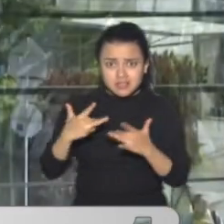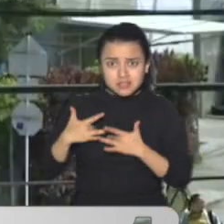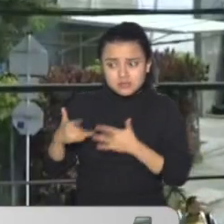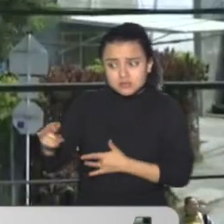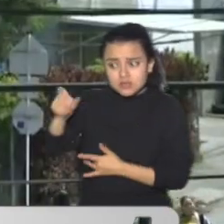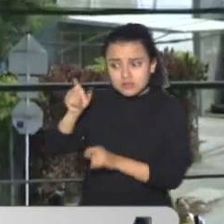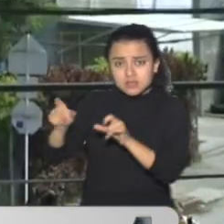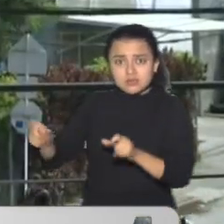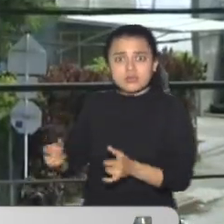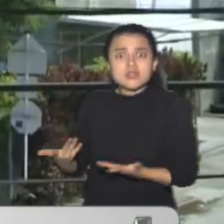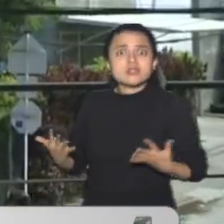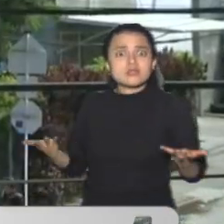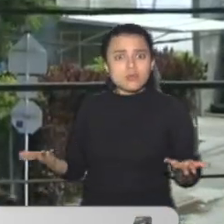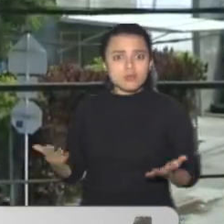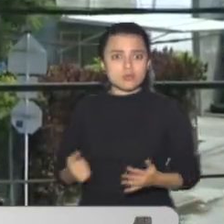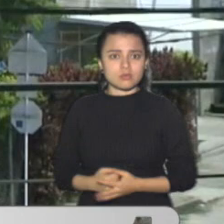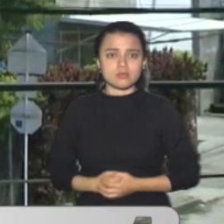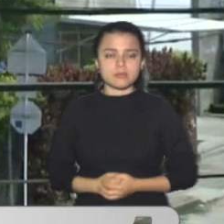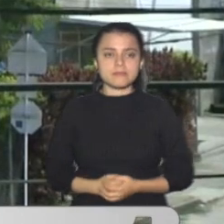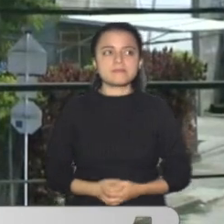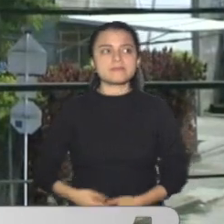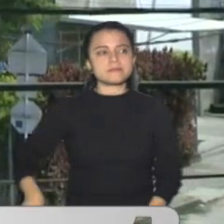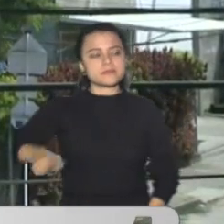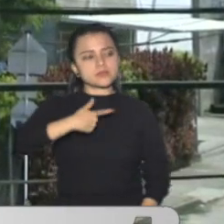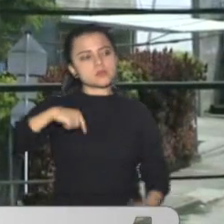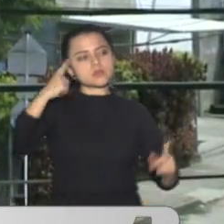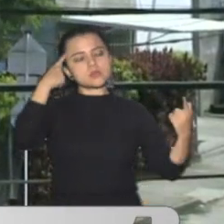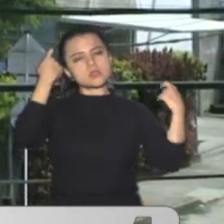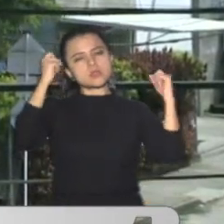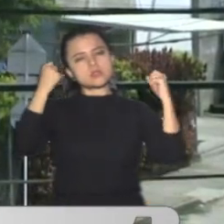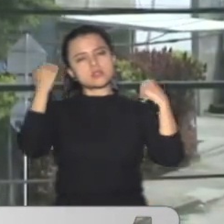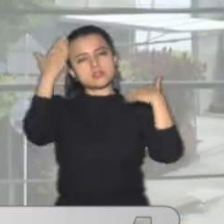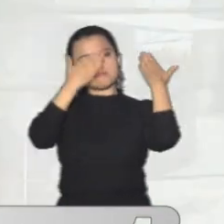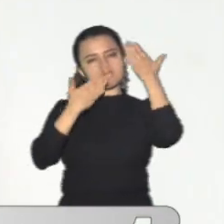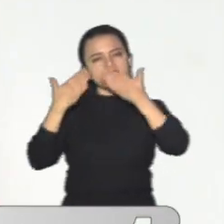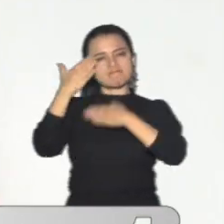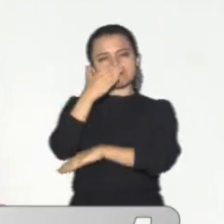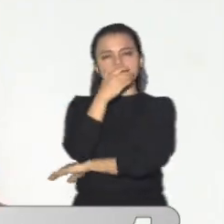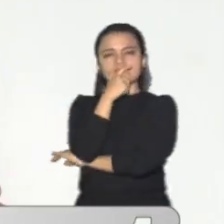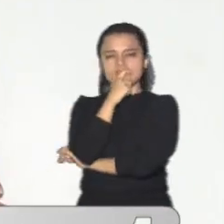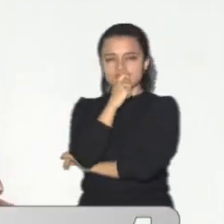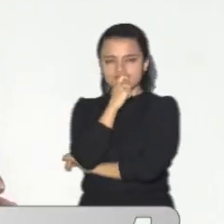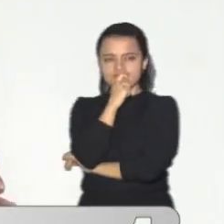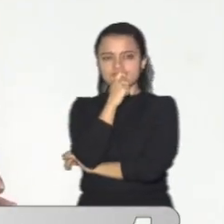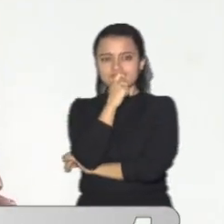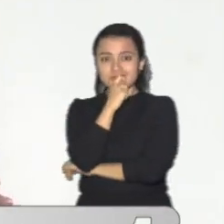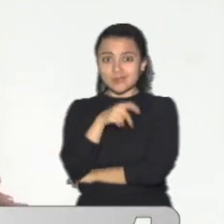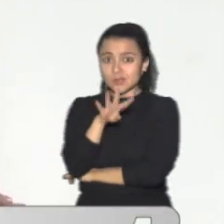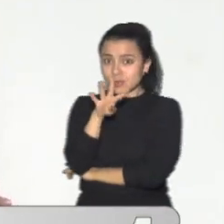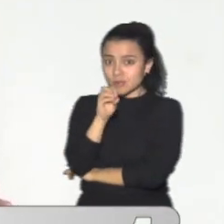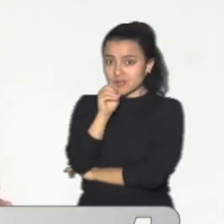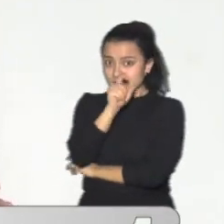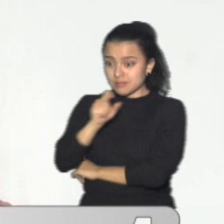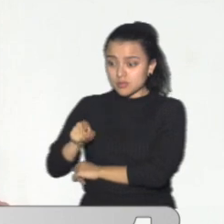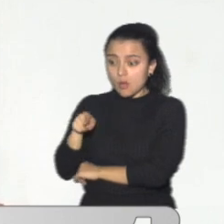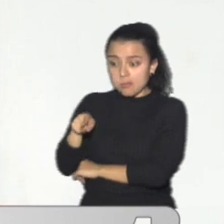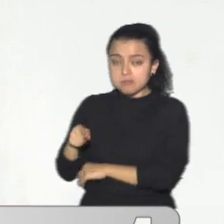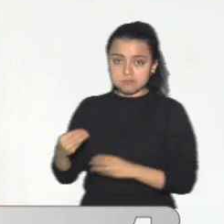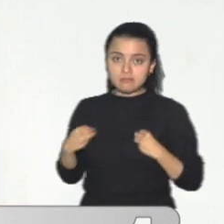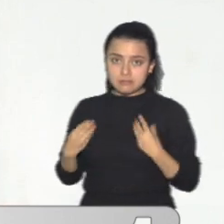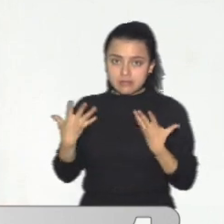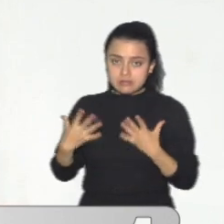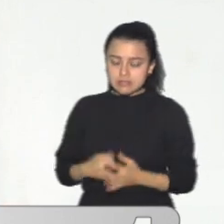siguen en el penal nosotros estamos muy preocupados por la situación dramática que están viviendo 90 personas que quedan vivas y sus